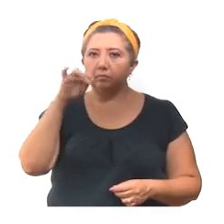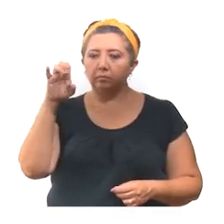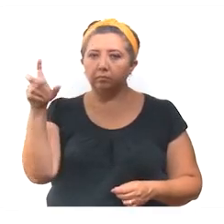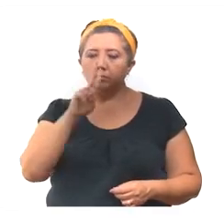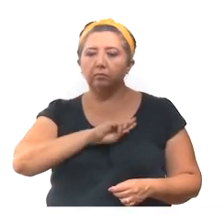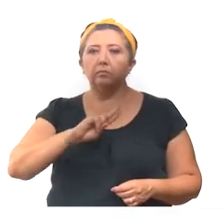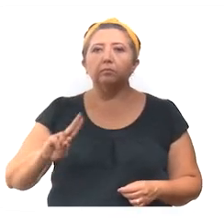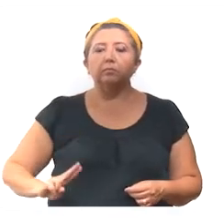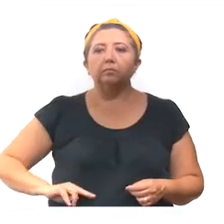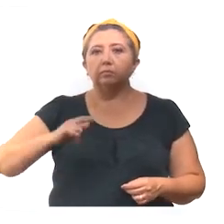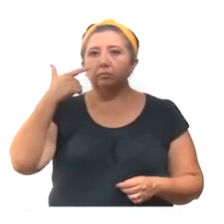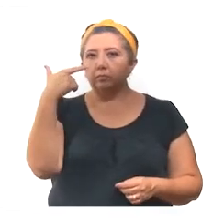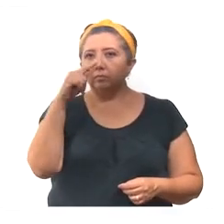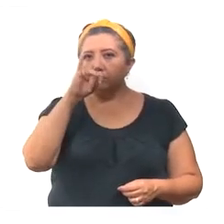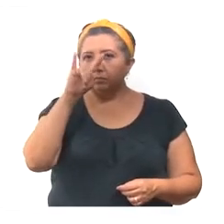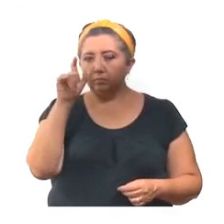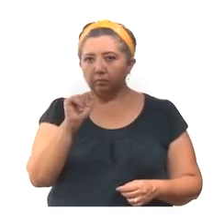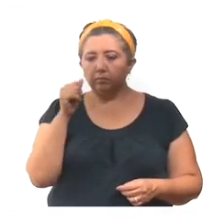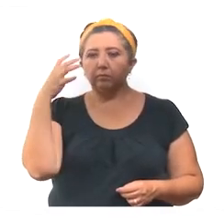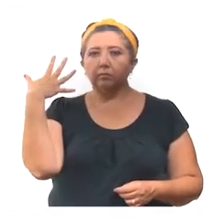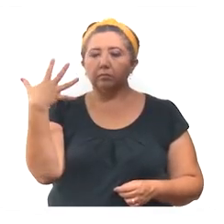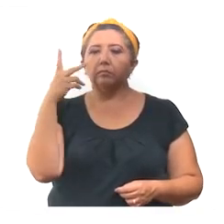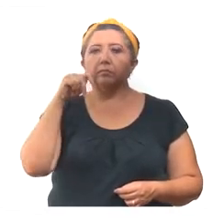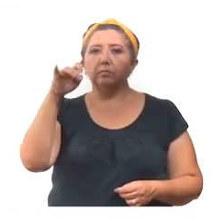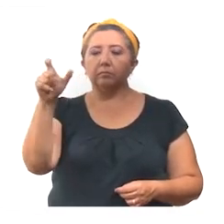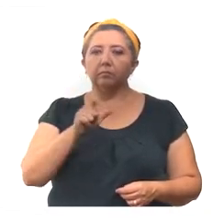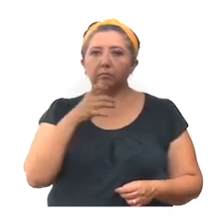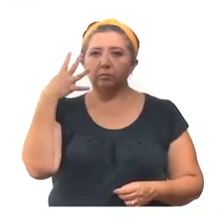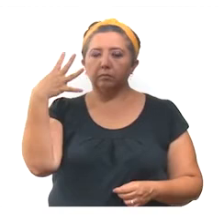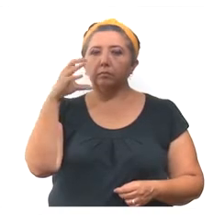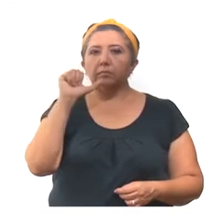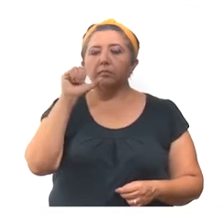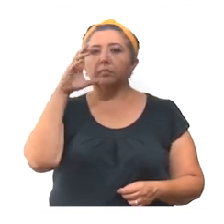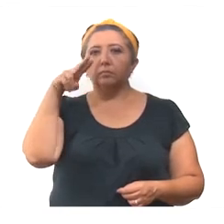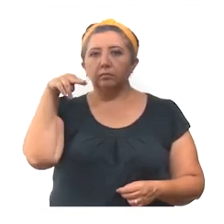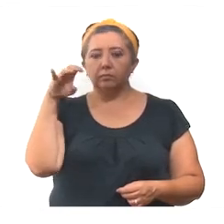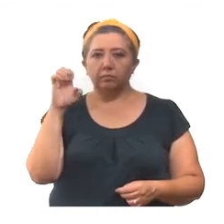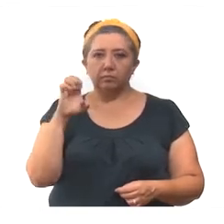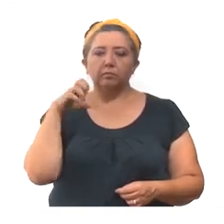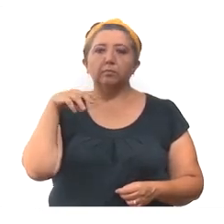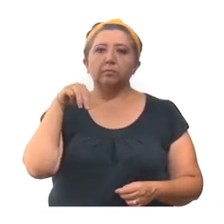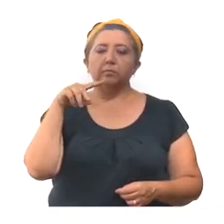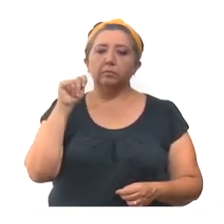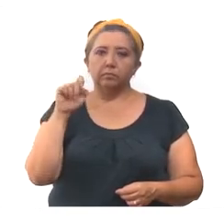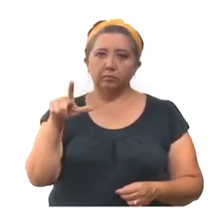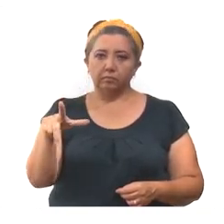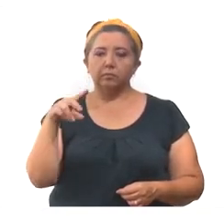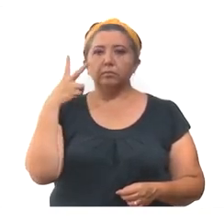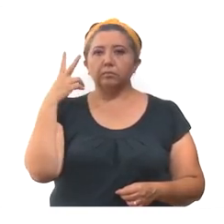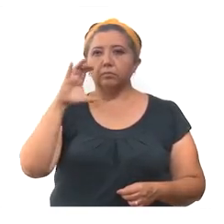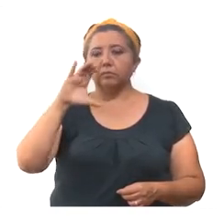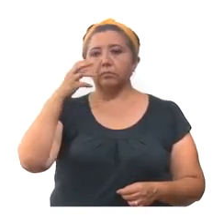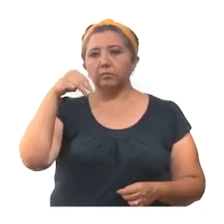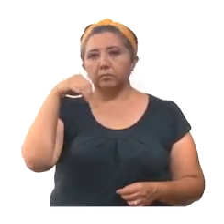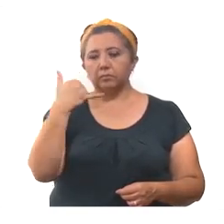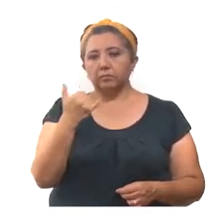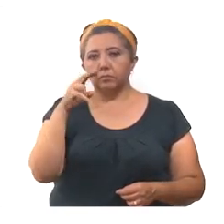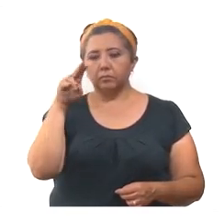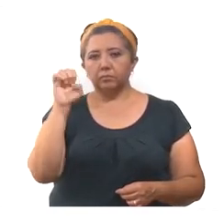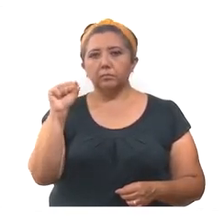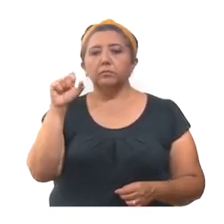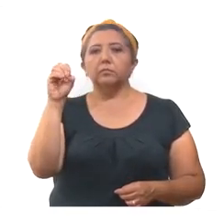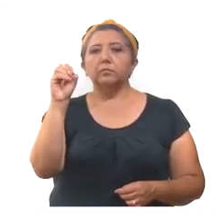Ticul y en Humán, 7 en Tizimín, 5 en Tecash, 4 en Acanqué, Izamal y Motul, 2 en Chumayel, Tzemul,